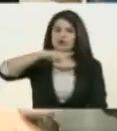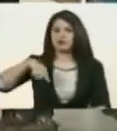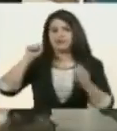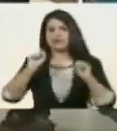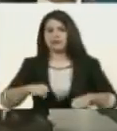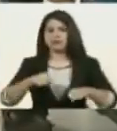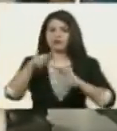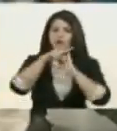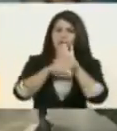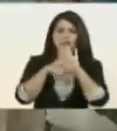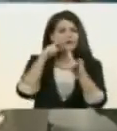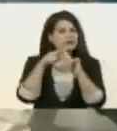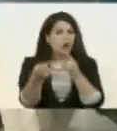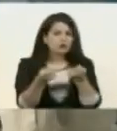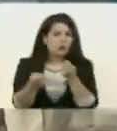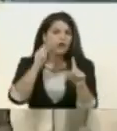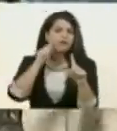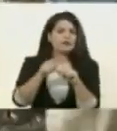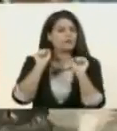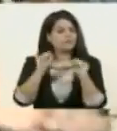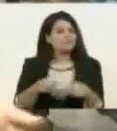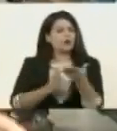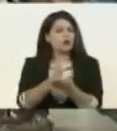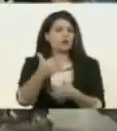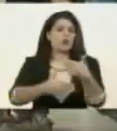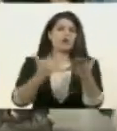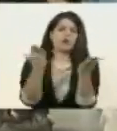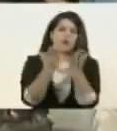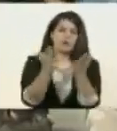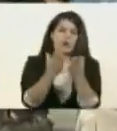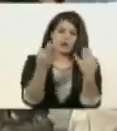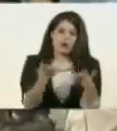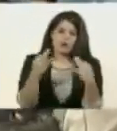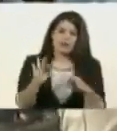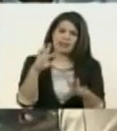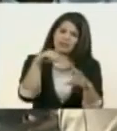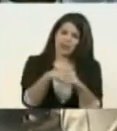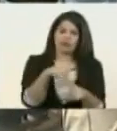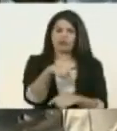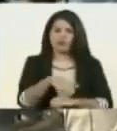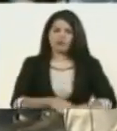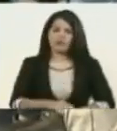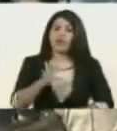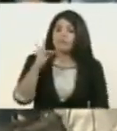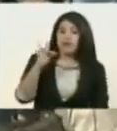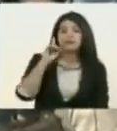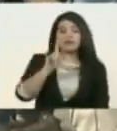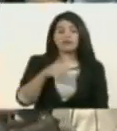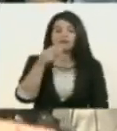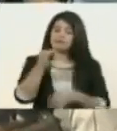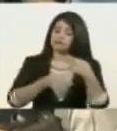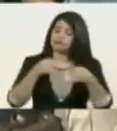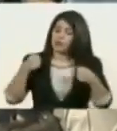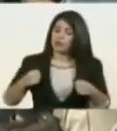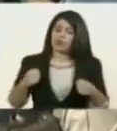algunas normas para garantizar el funcionamiento de las actividades escolares en este plantel, así como garantizar